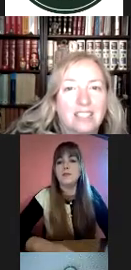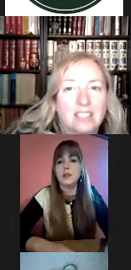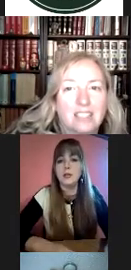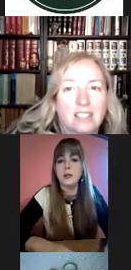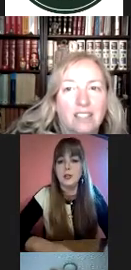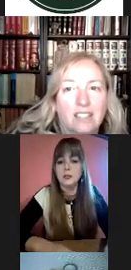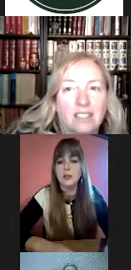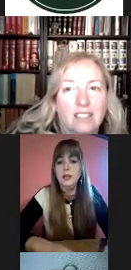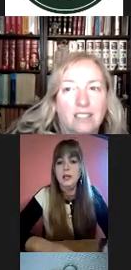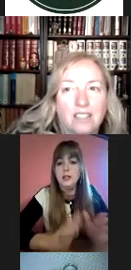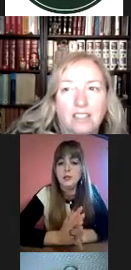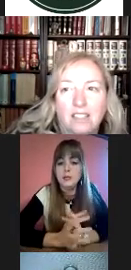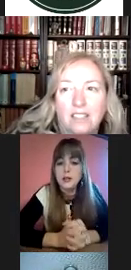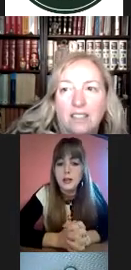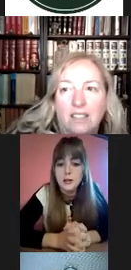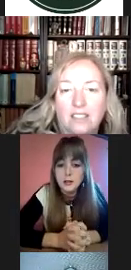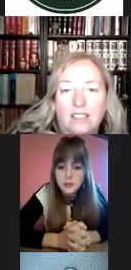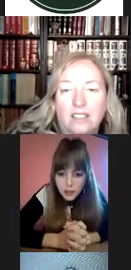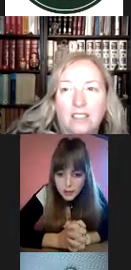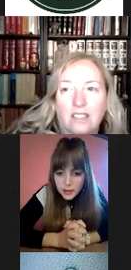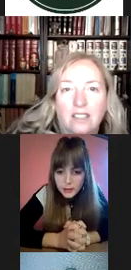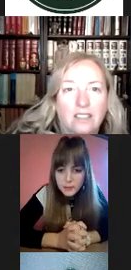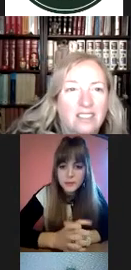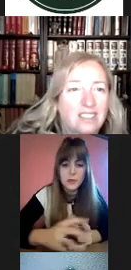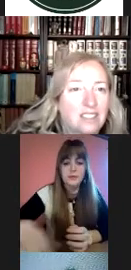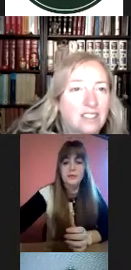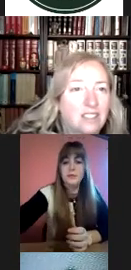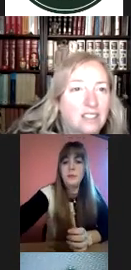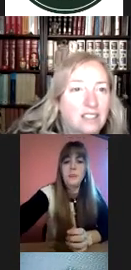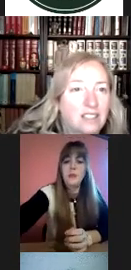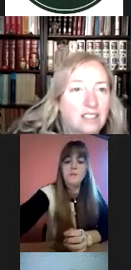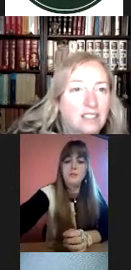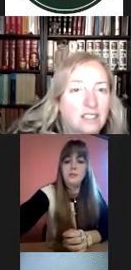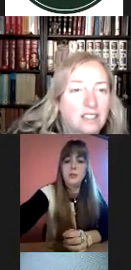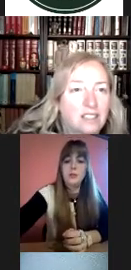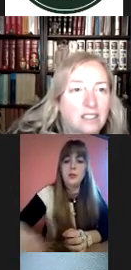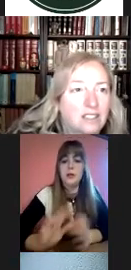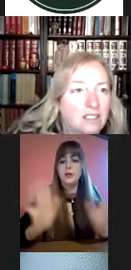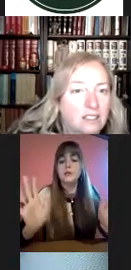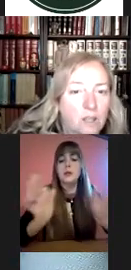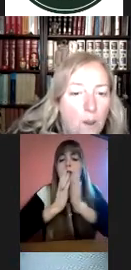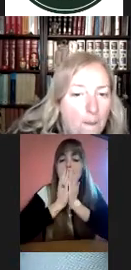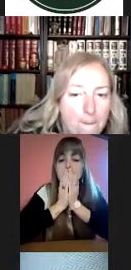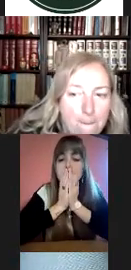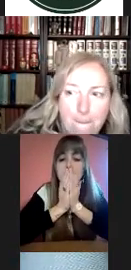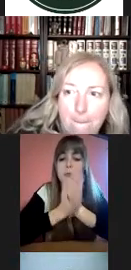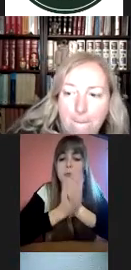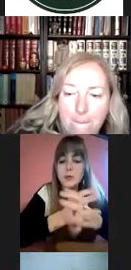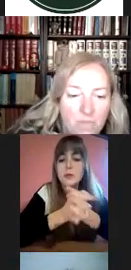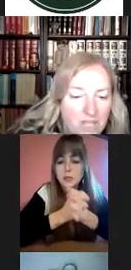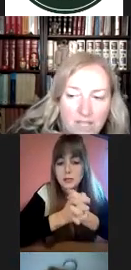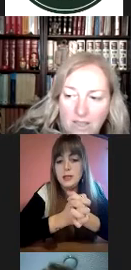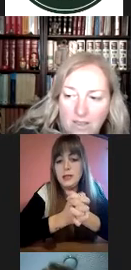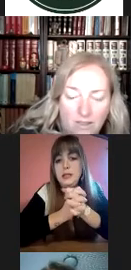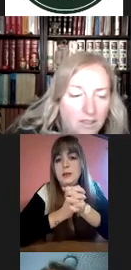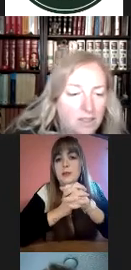de tecnológicos hoy. Les mando un. A ver ahí. Gracias, Florencia. No puedo verlos. Pero bueno, les mando un saludo enorme